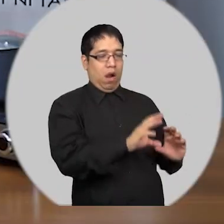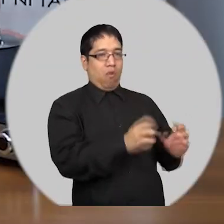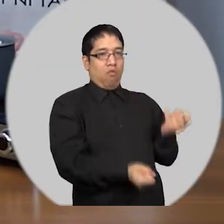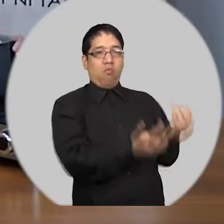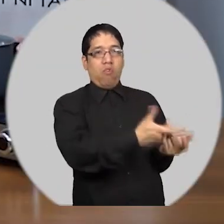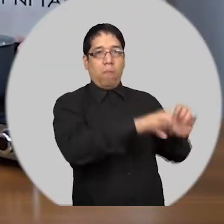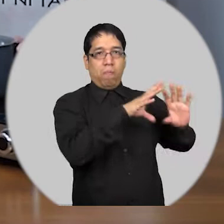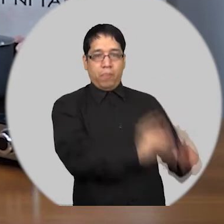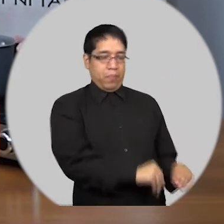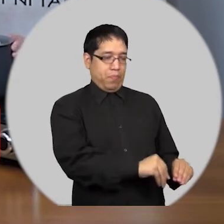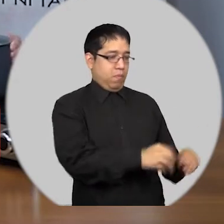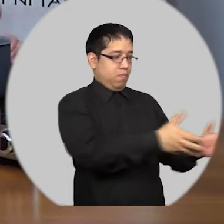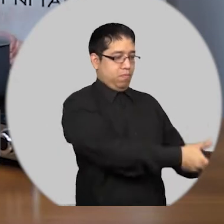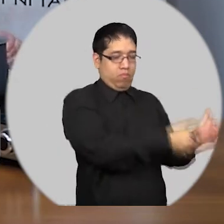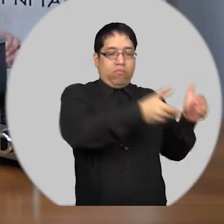fuego.